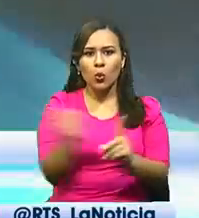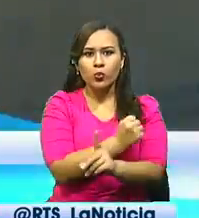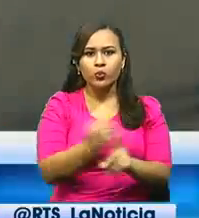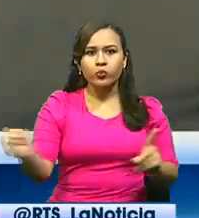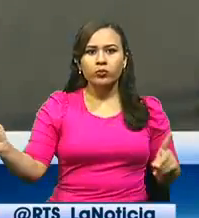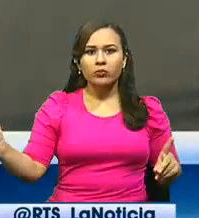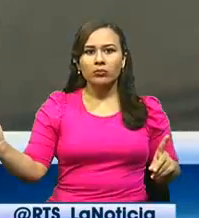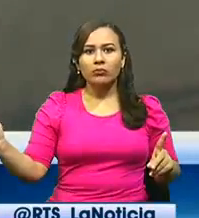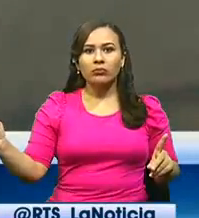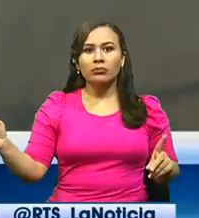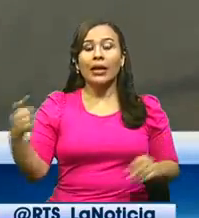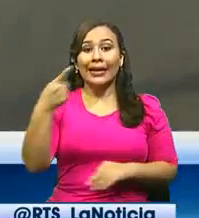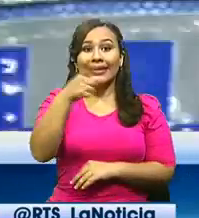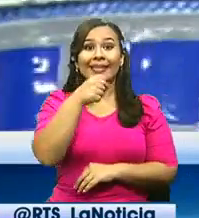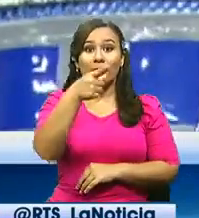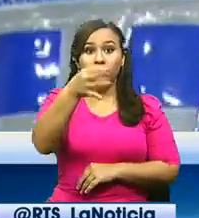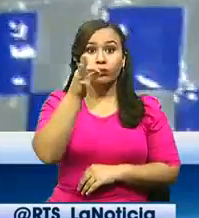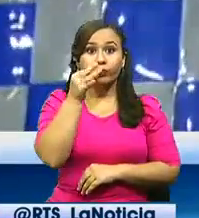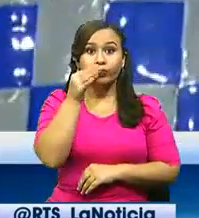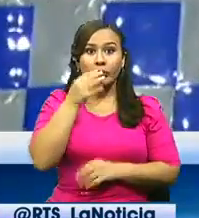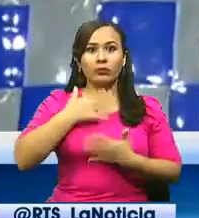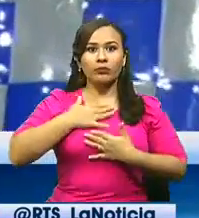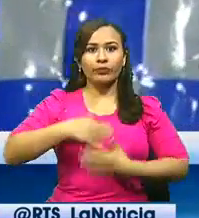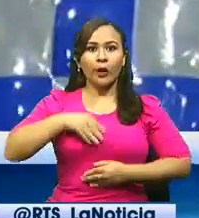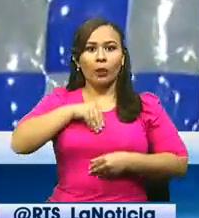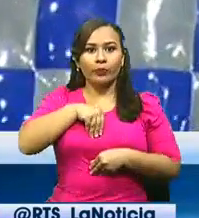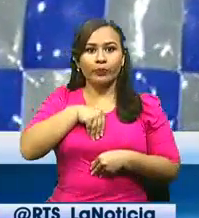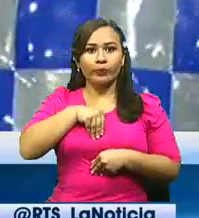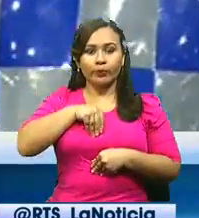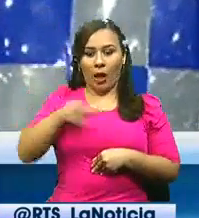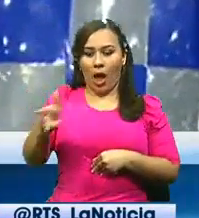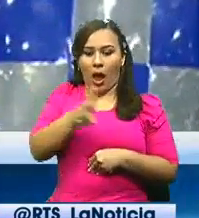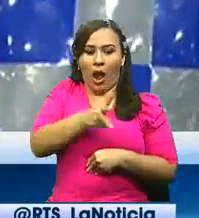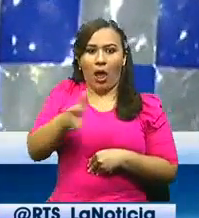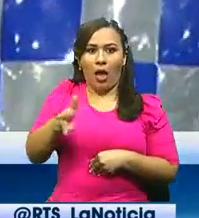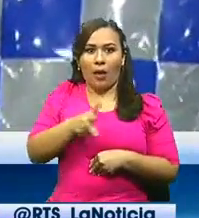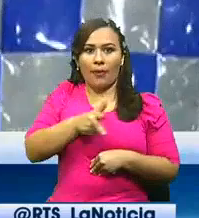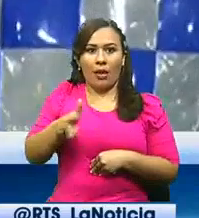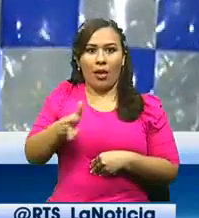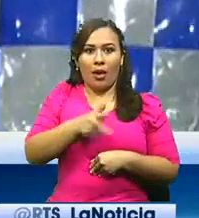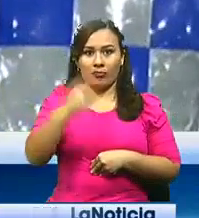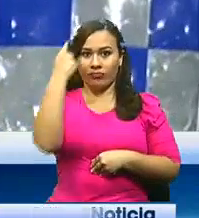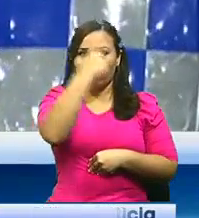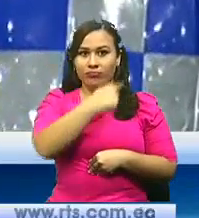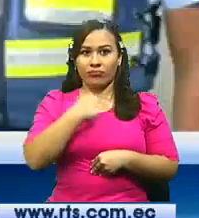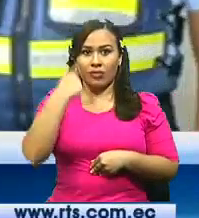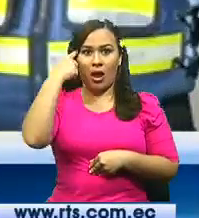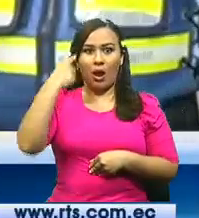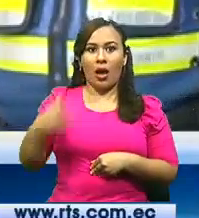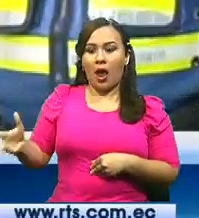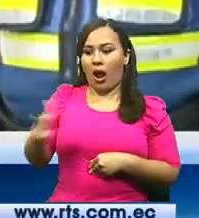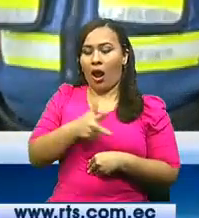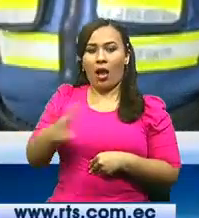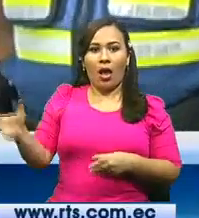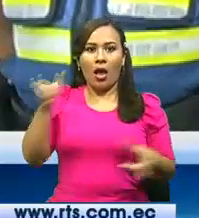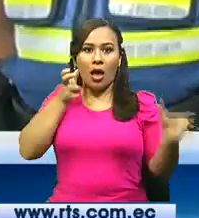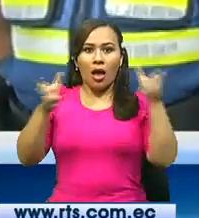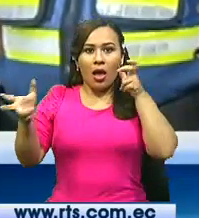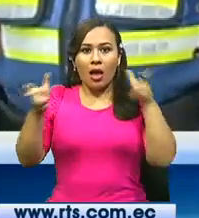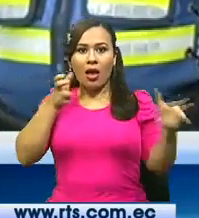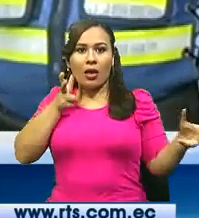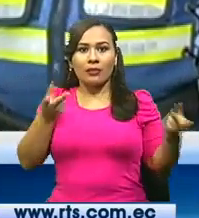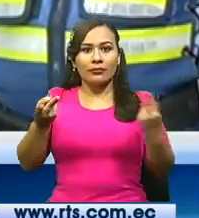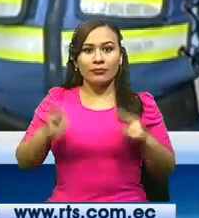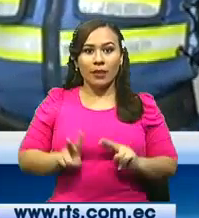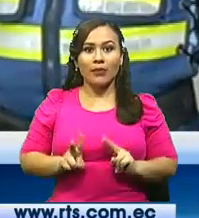agentes civiles de tránsito usen cámaras de video para sus procedimientos. Estos aparatos captan audio, video